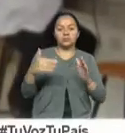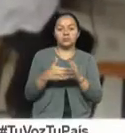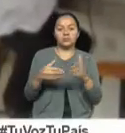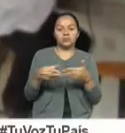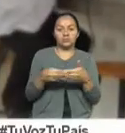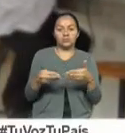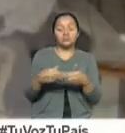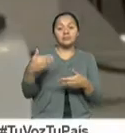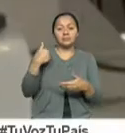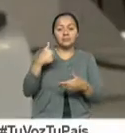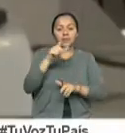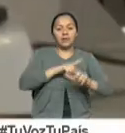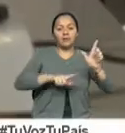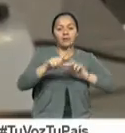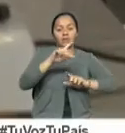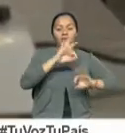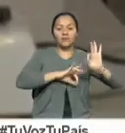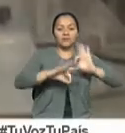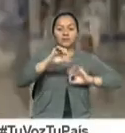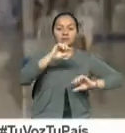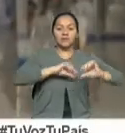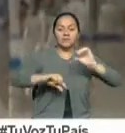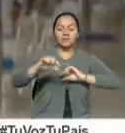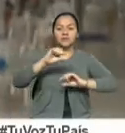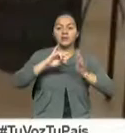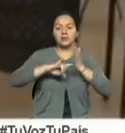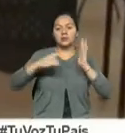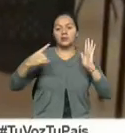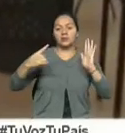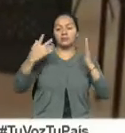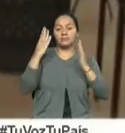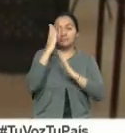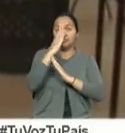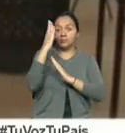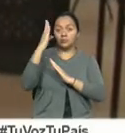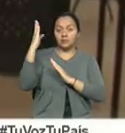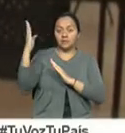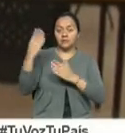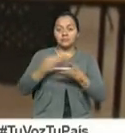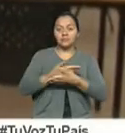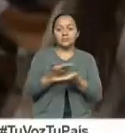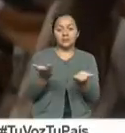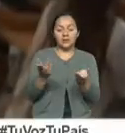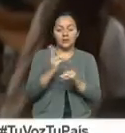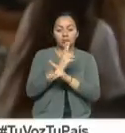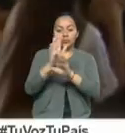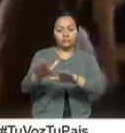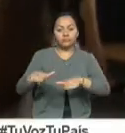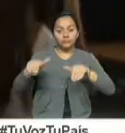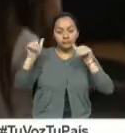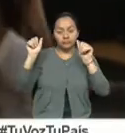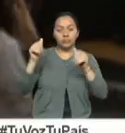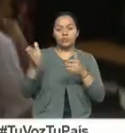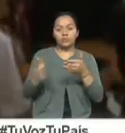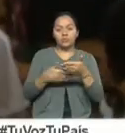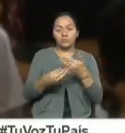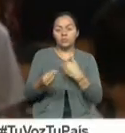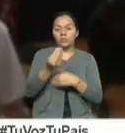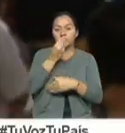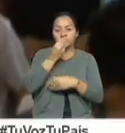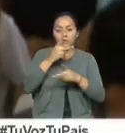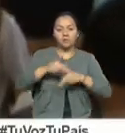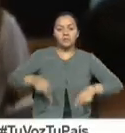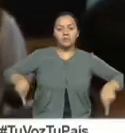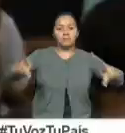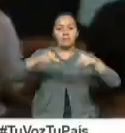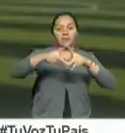Cuenta con laboratorios de física, química y tecnología, biblioteca, sala de uso múltiple, cocina, comedor, patio cívico,